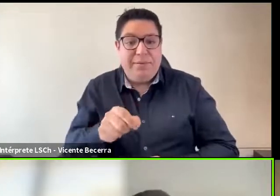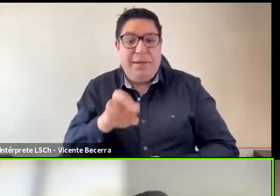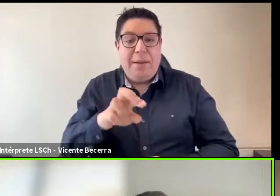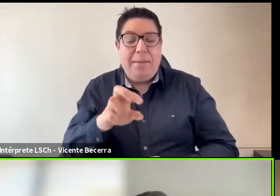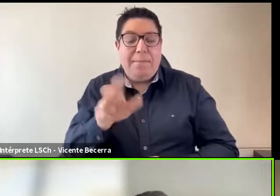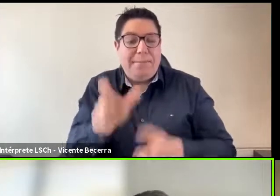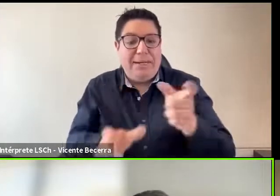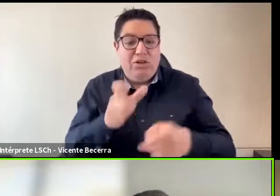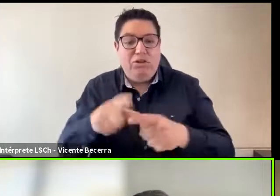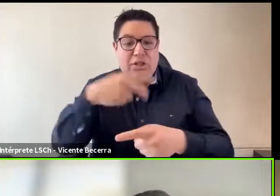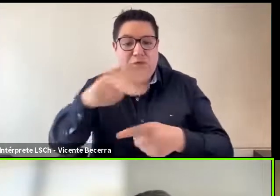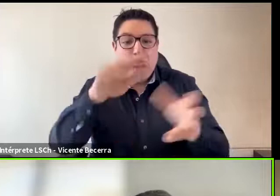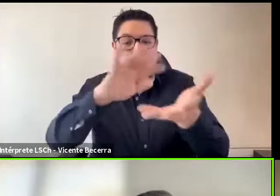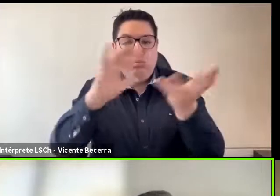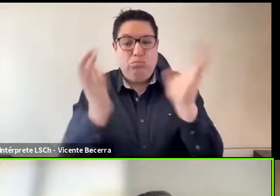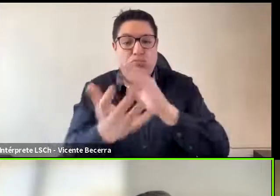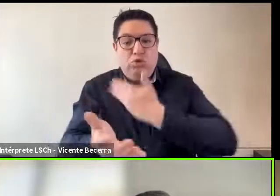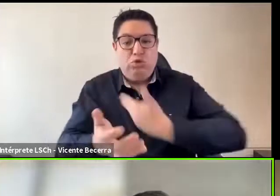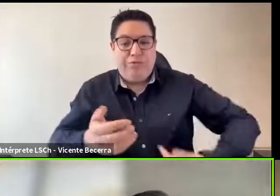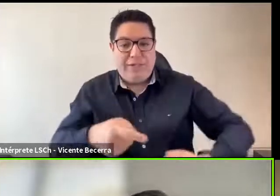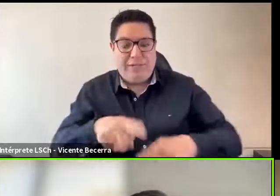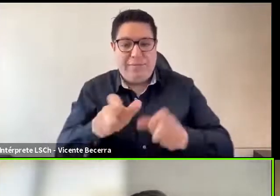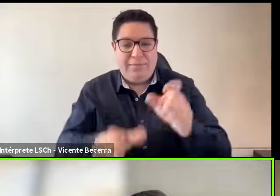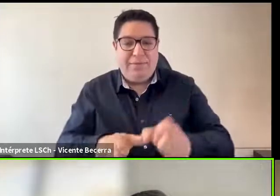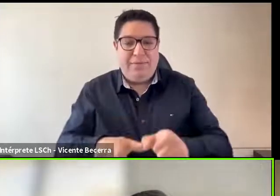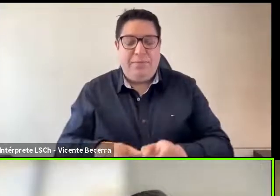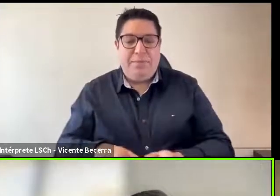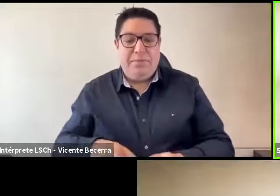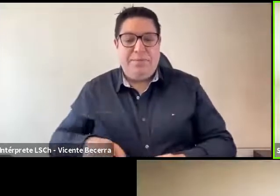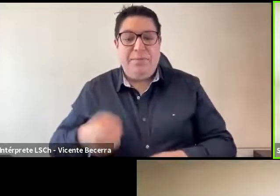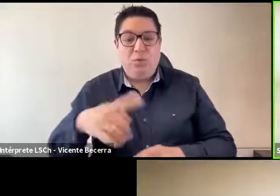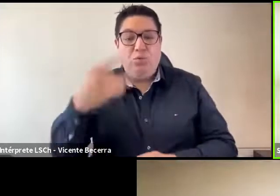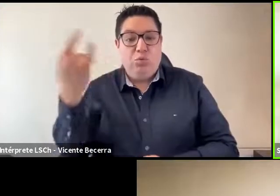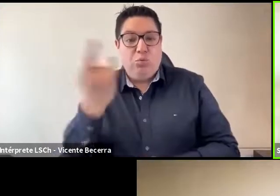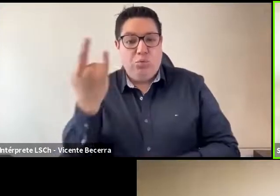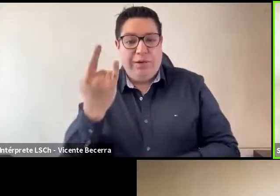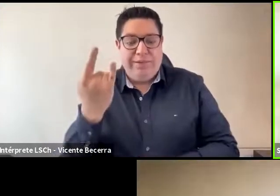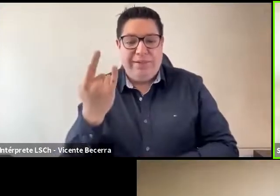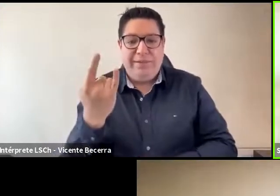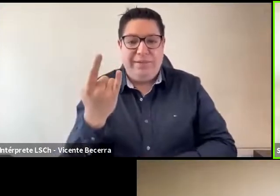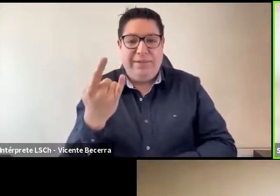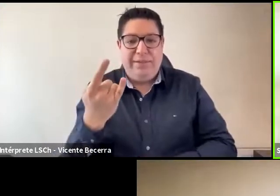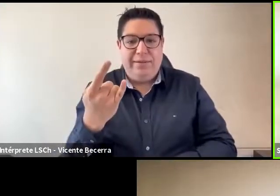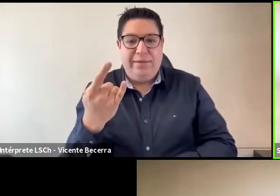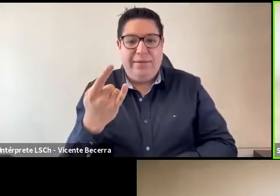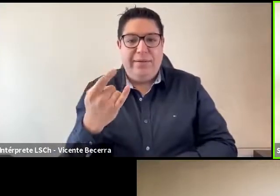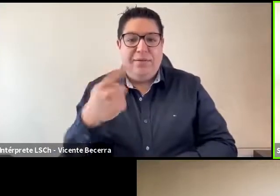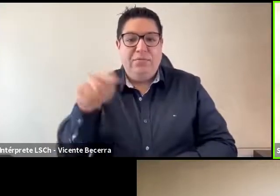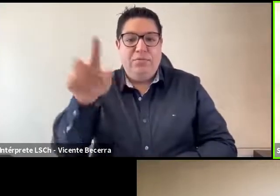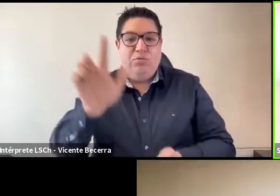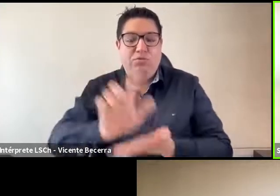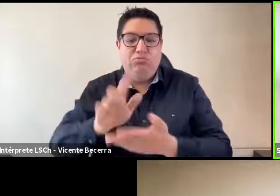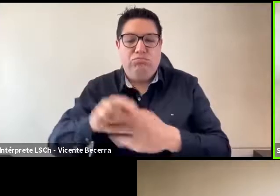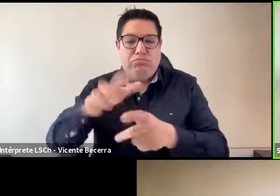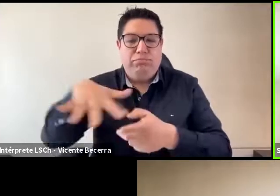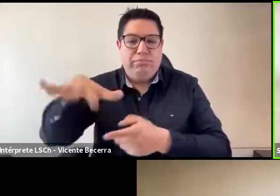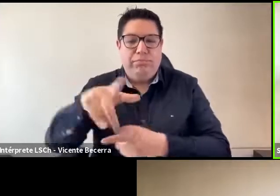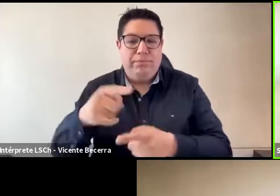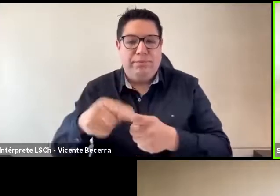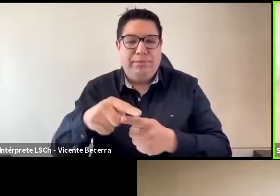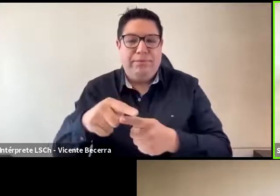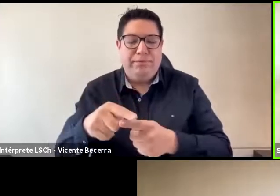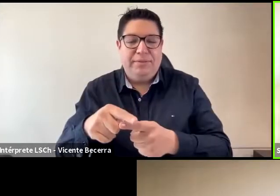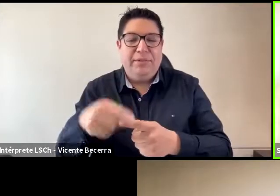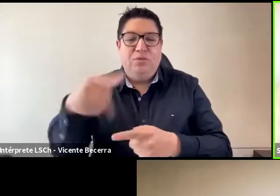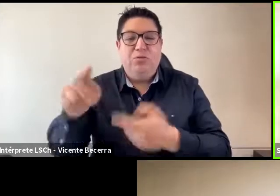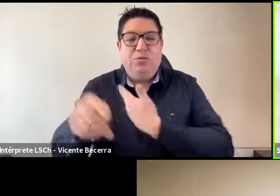del de de la universidad blavatnik blavat market school of government